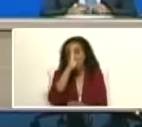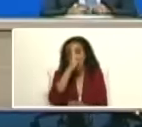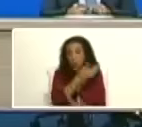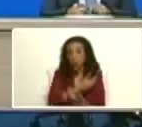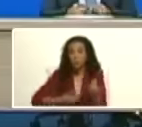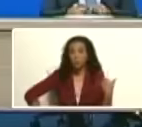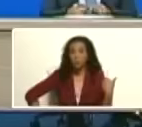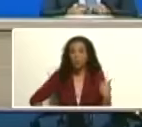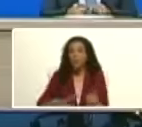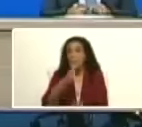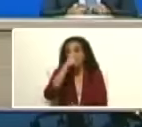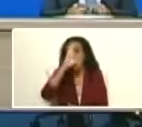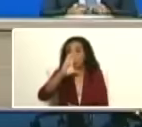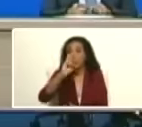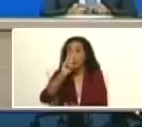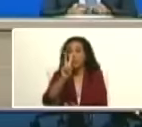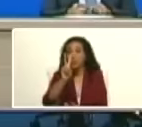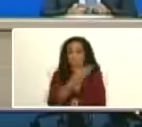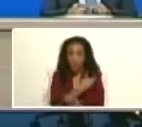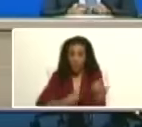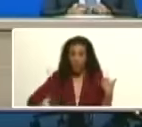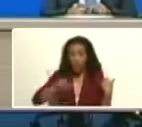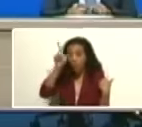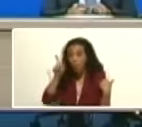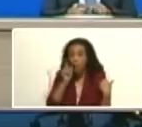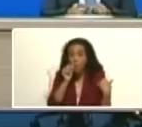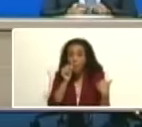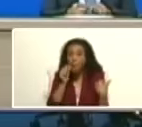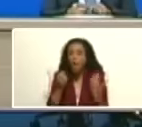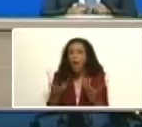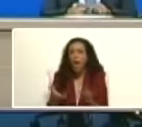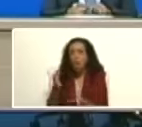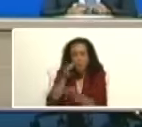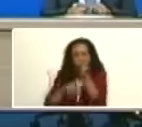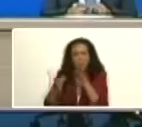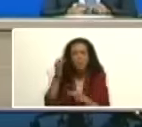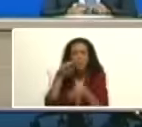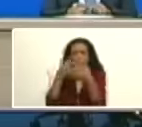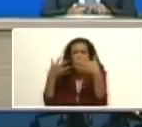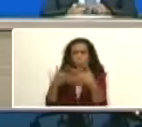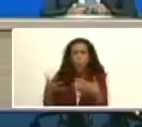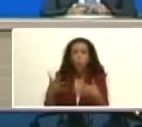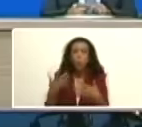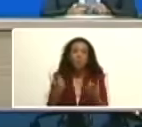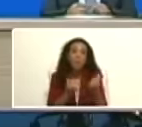que el cuarto trimestre de este año, a nivel comercial, como se ve en las calles,